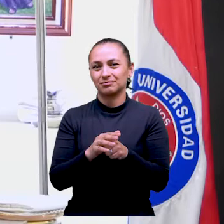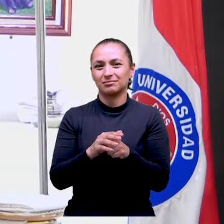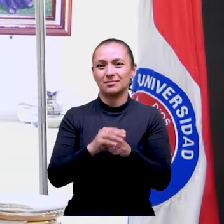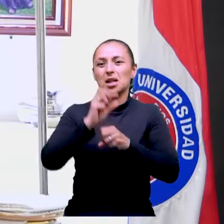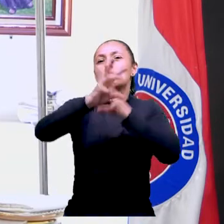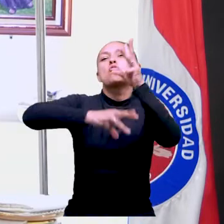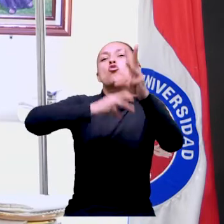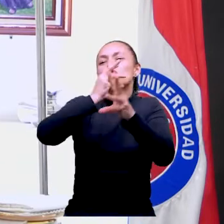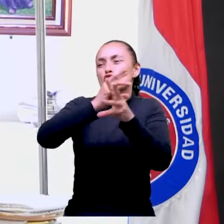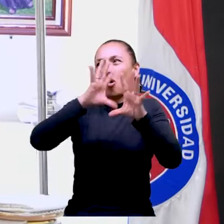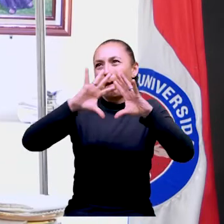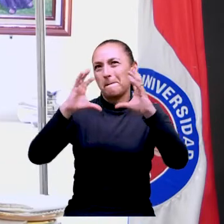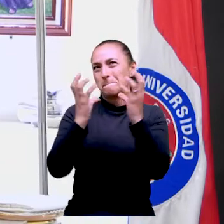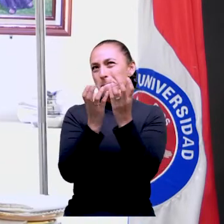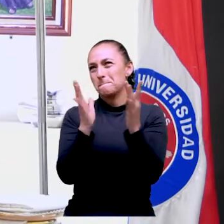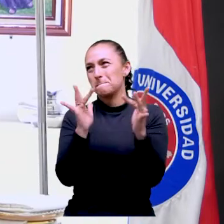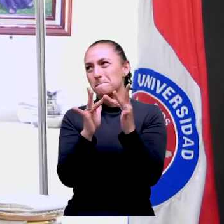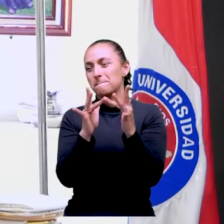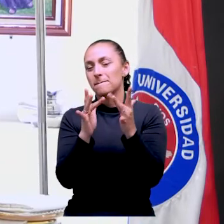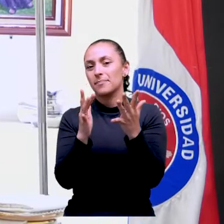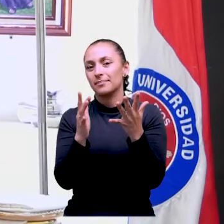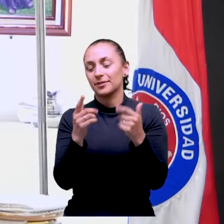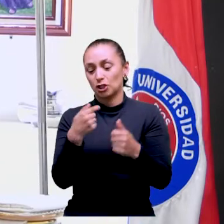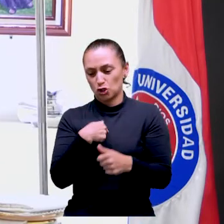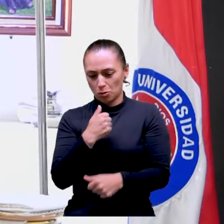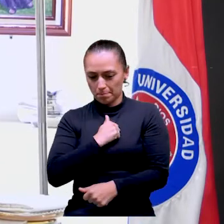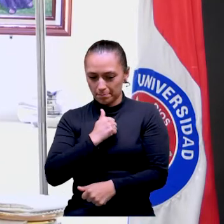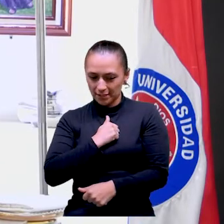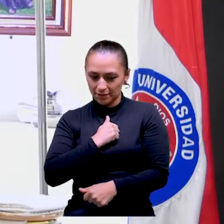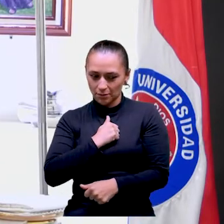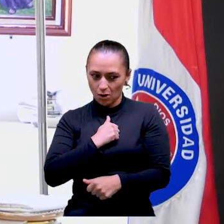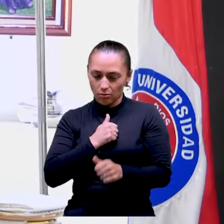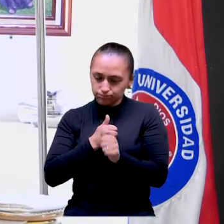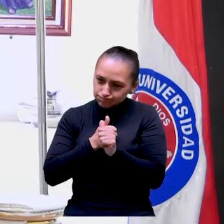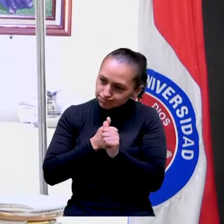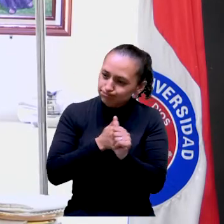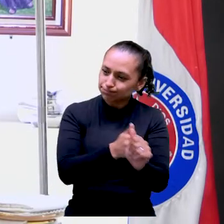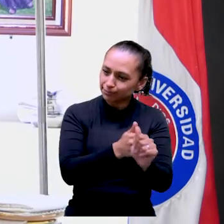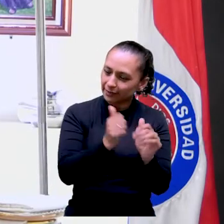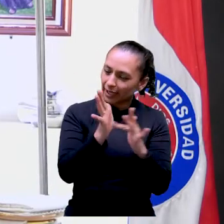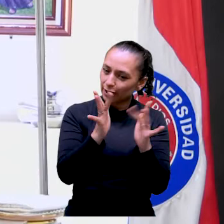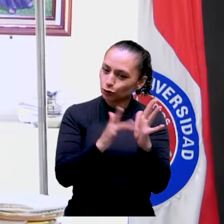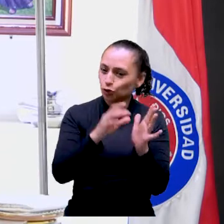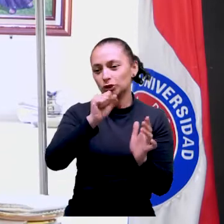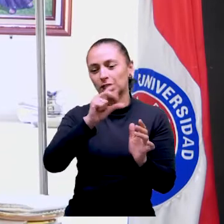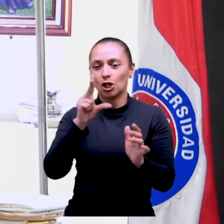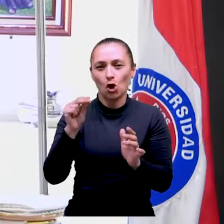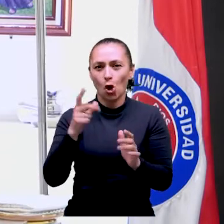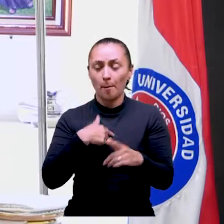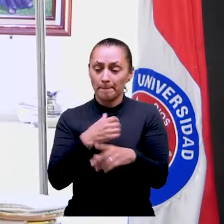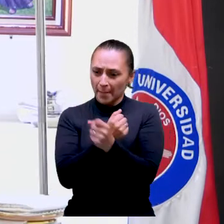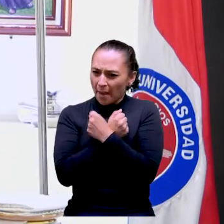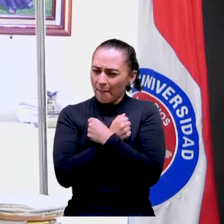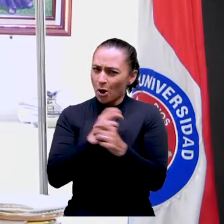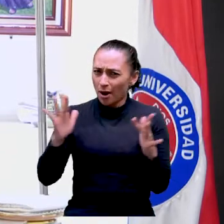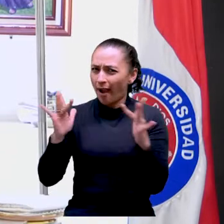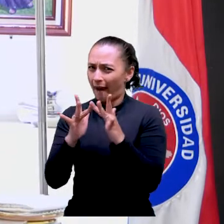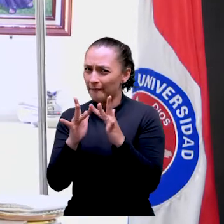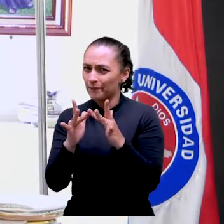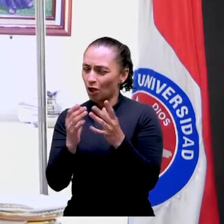por cuestiones del mundo será que yo si estoy siguiendo esos pasos de jesús